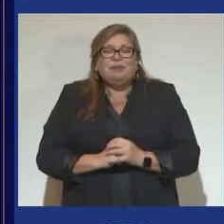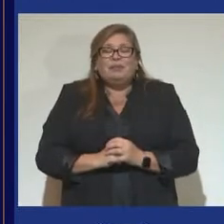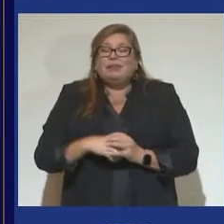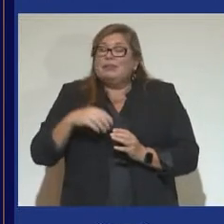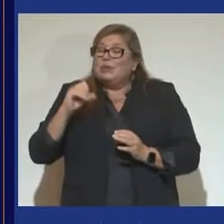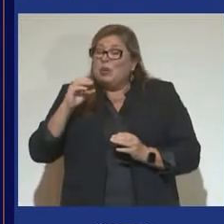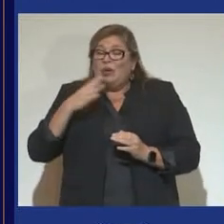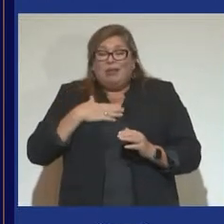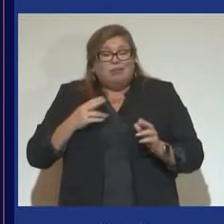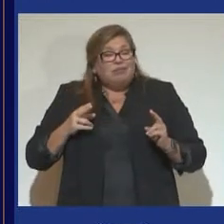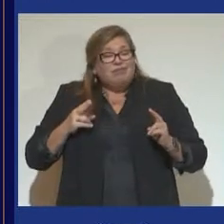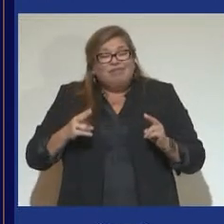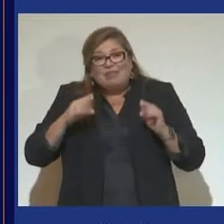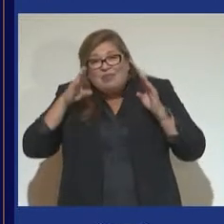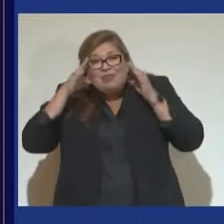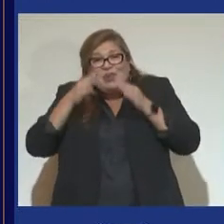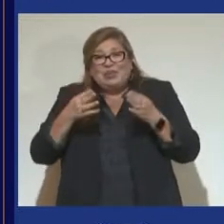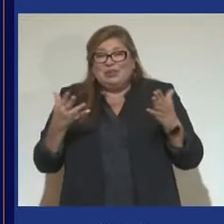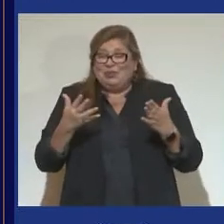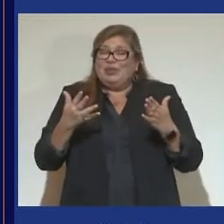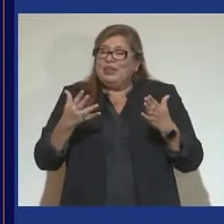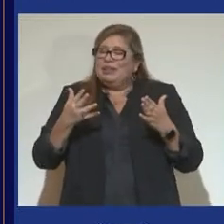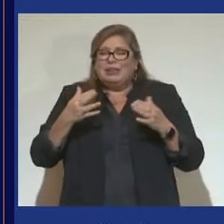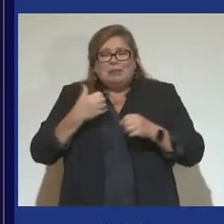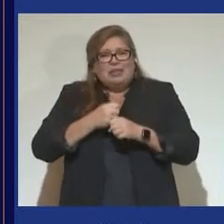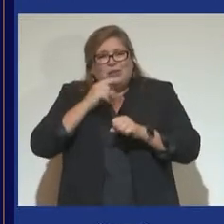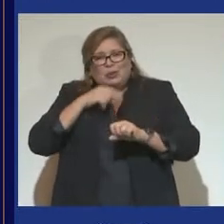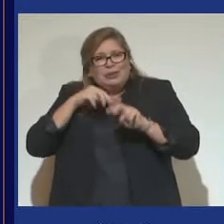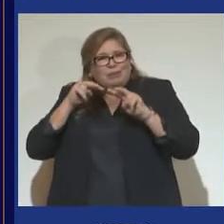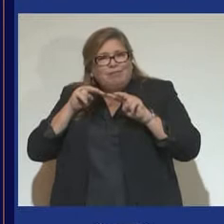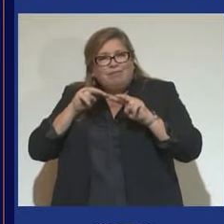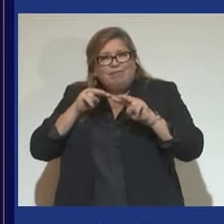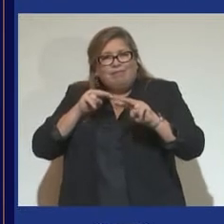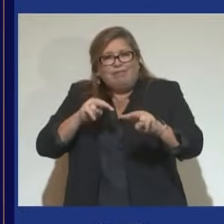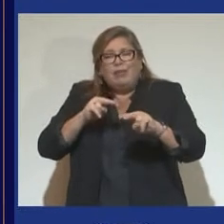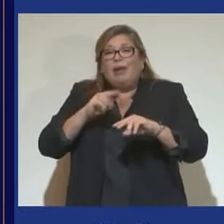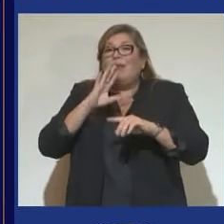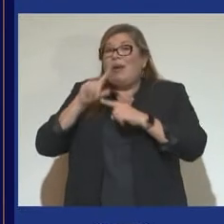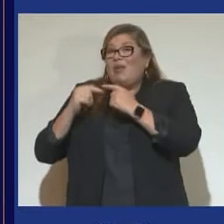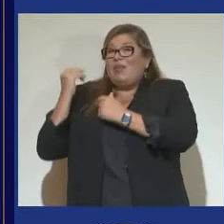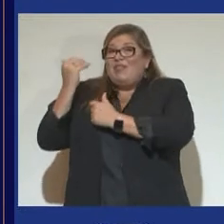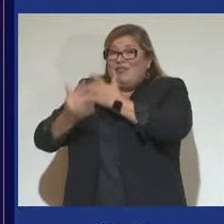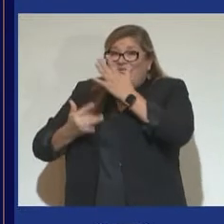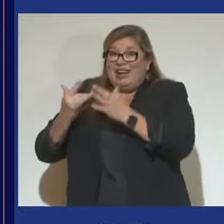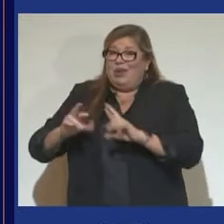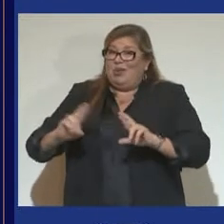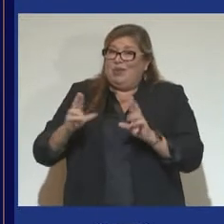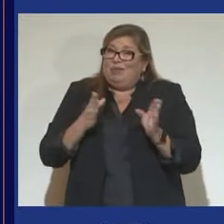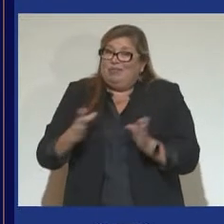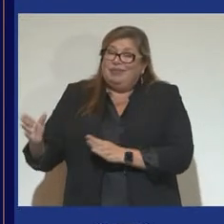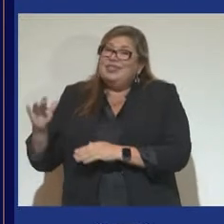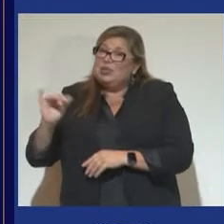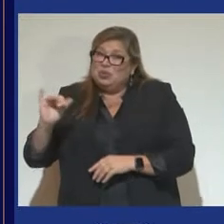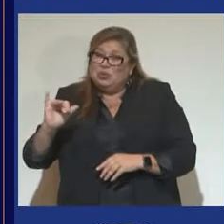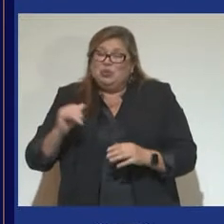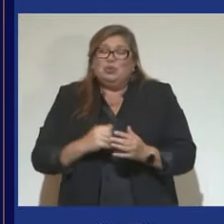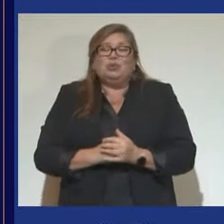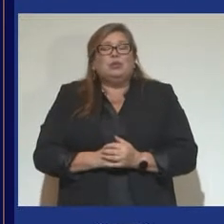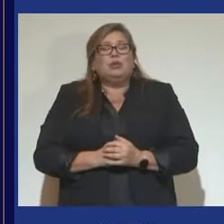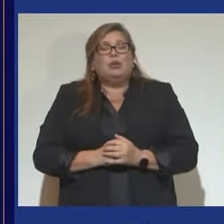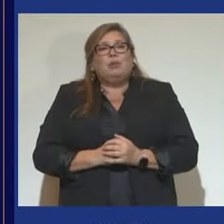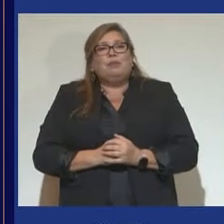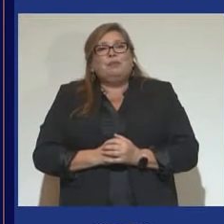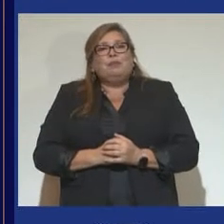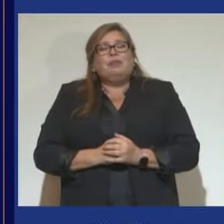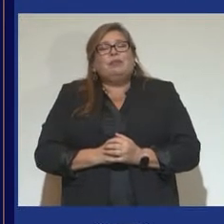debemos enfocarnos siempre más en mantener el asunto de estar preparados contra los incendios forestales